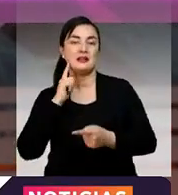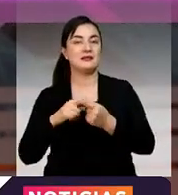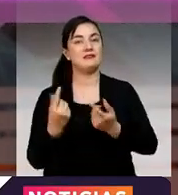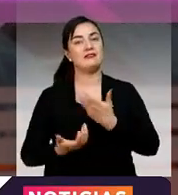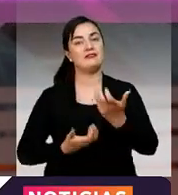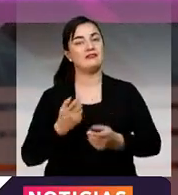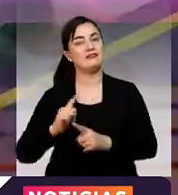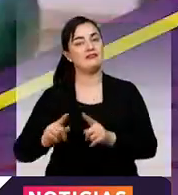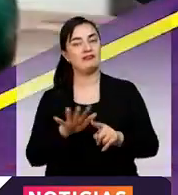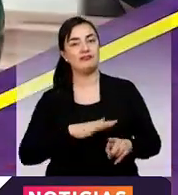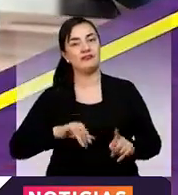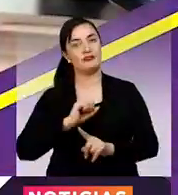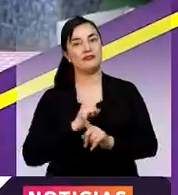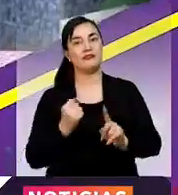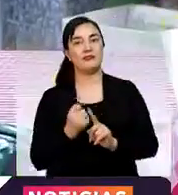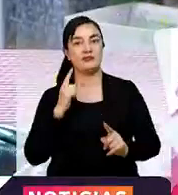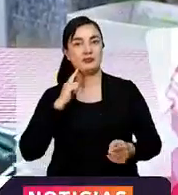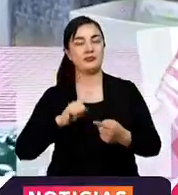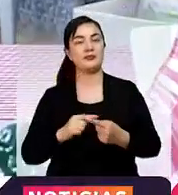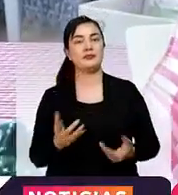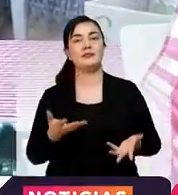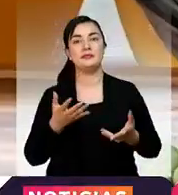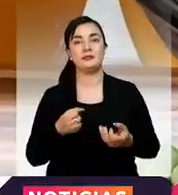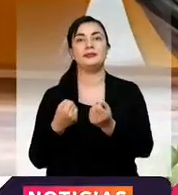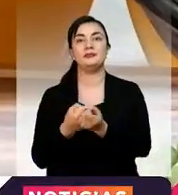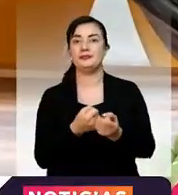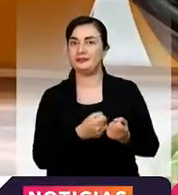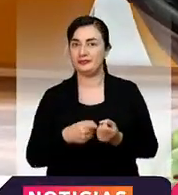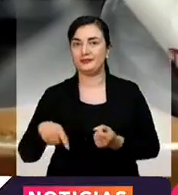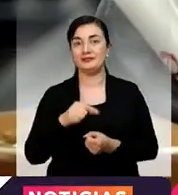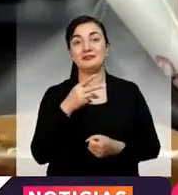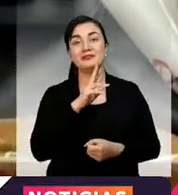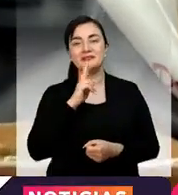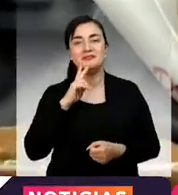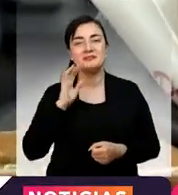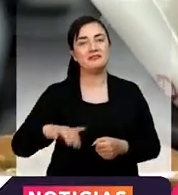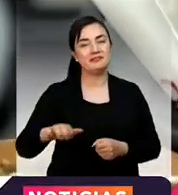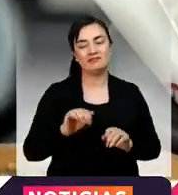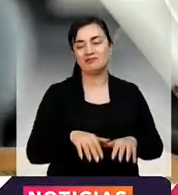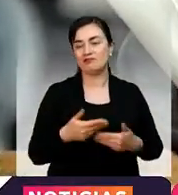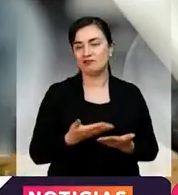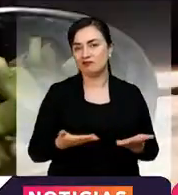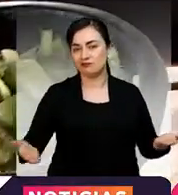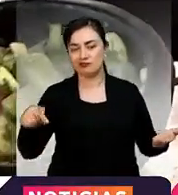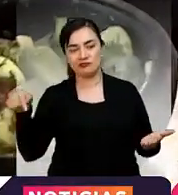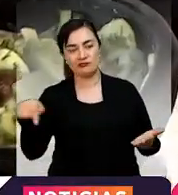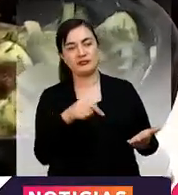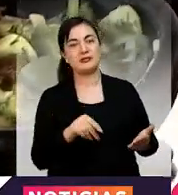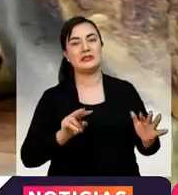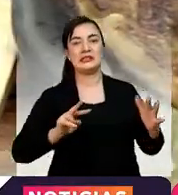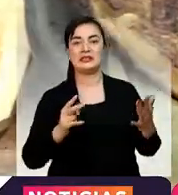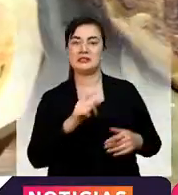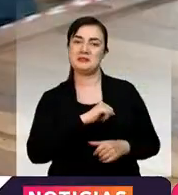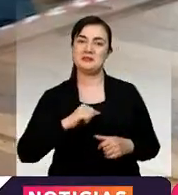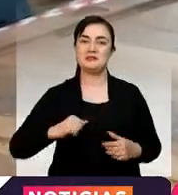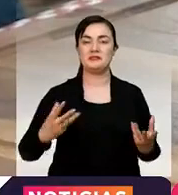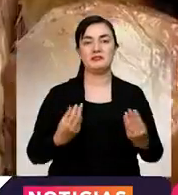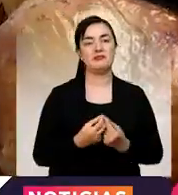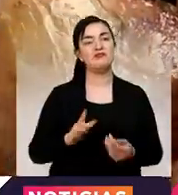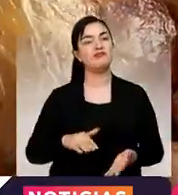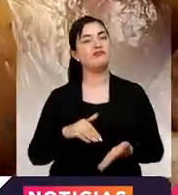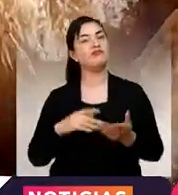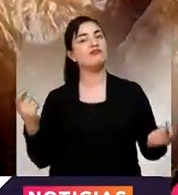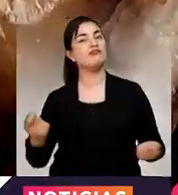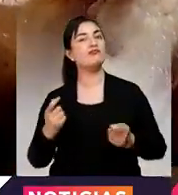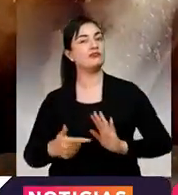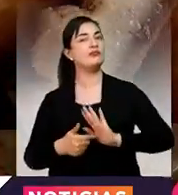el festival participarán 16 restaurantes de plazas distritales y 7 particulares. Posicionar este plato